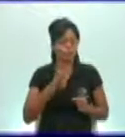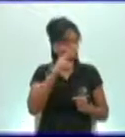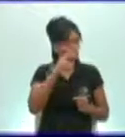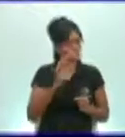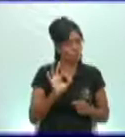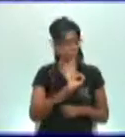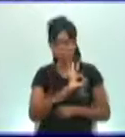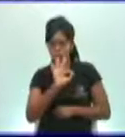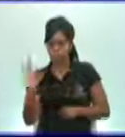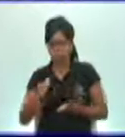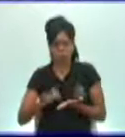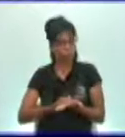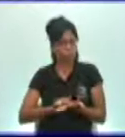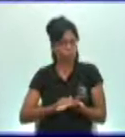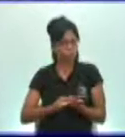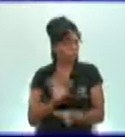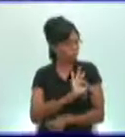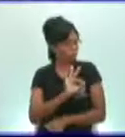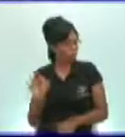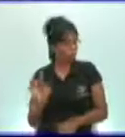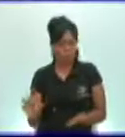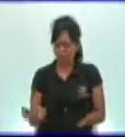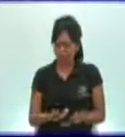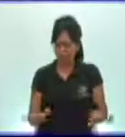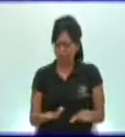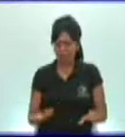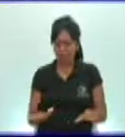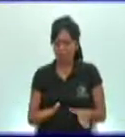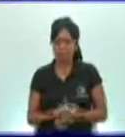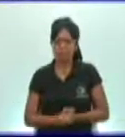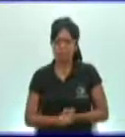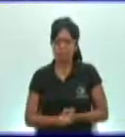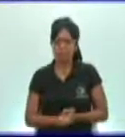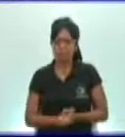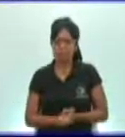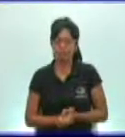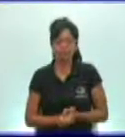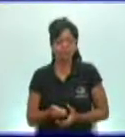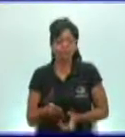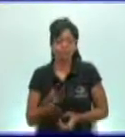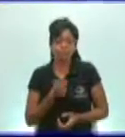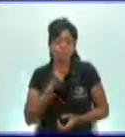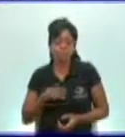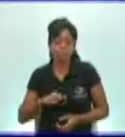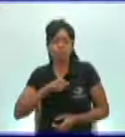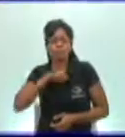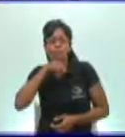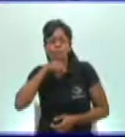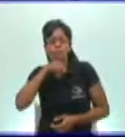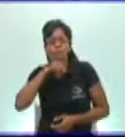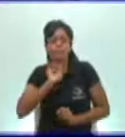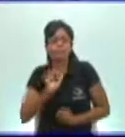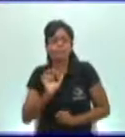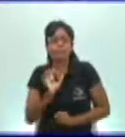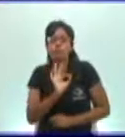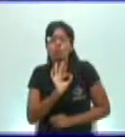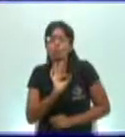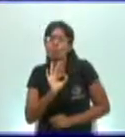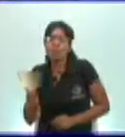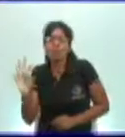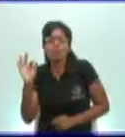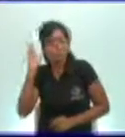nadie, jamás, ninguno, en absoluto. Una madre nunca puede ser